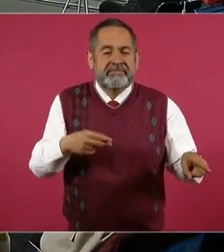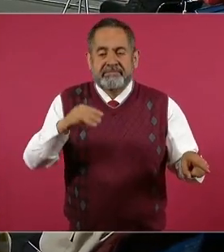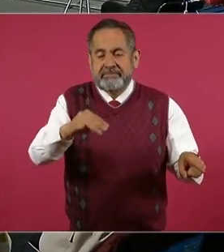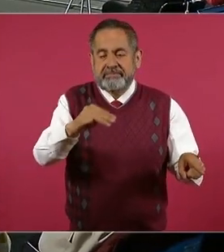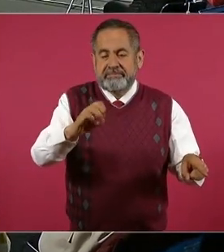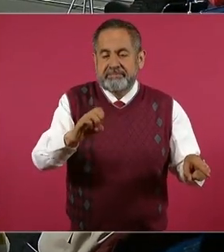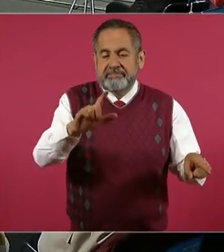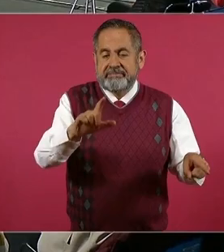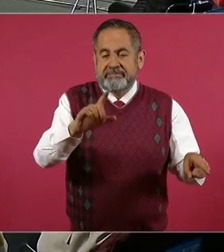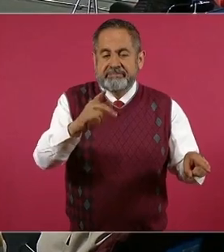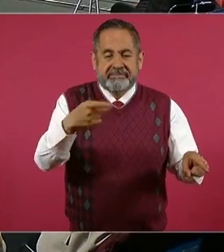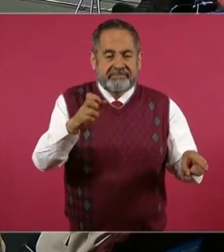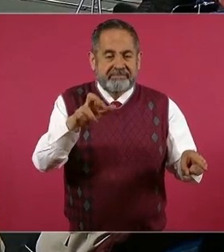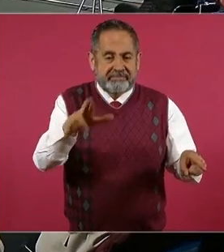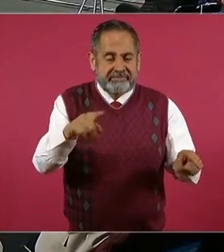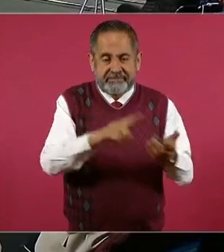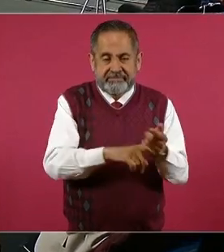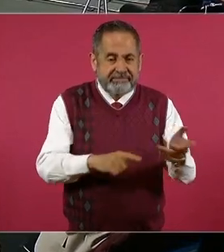Merkel,